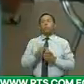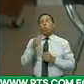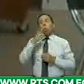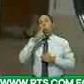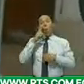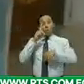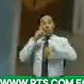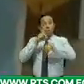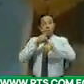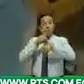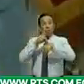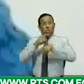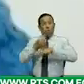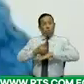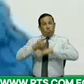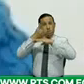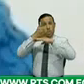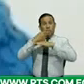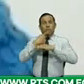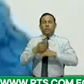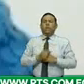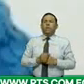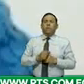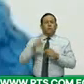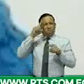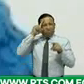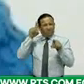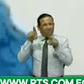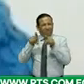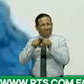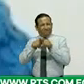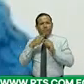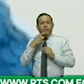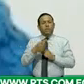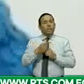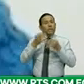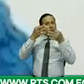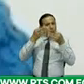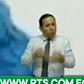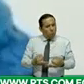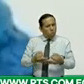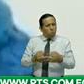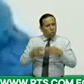Médicos de Pichincha, coincide con él. No hay una evidencia científica en el que